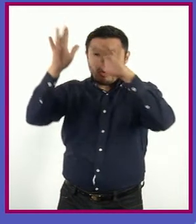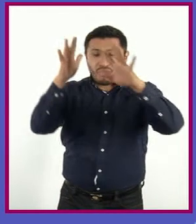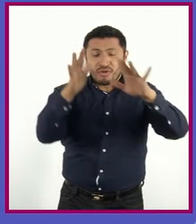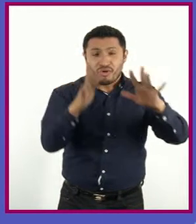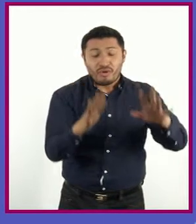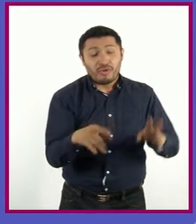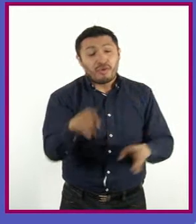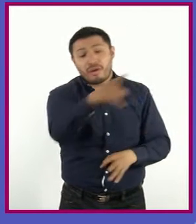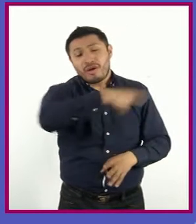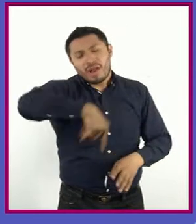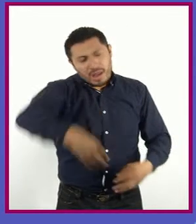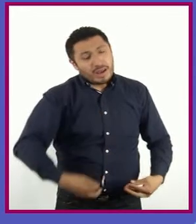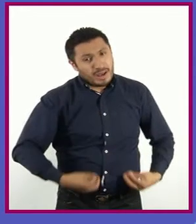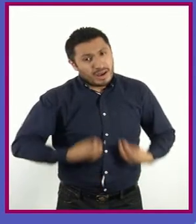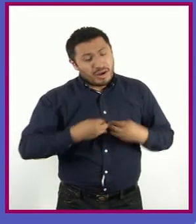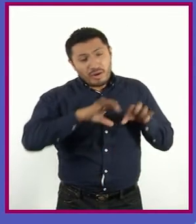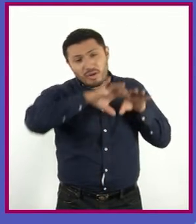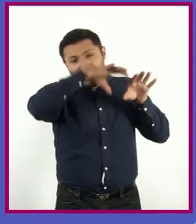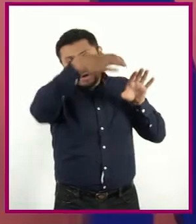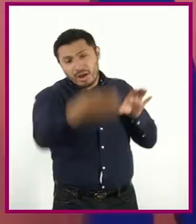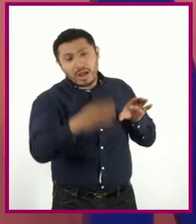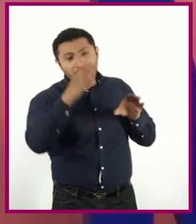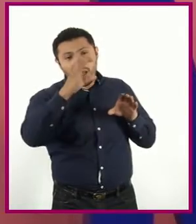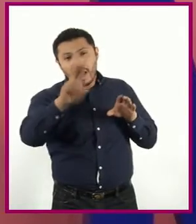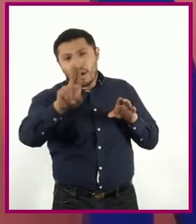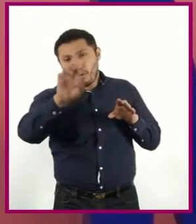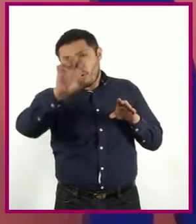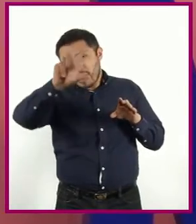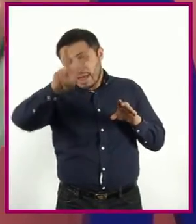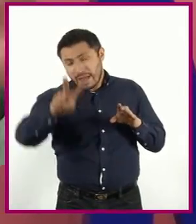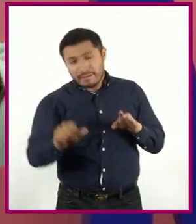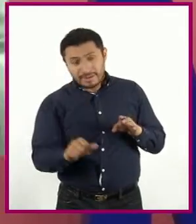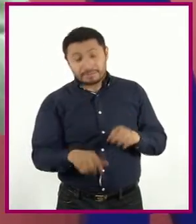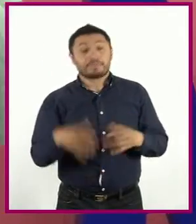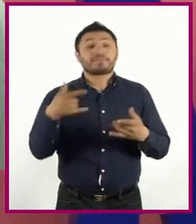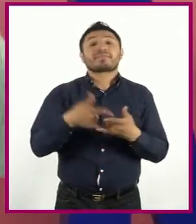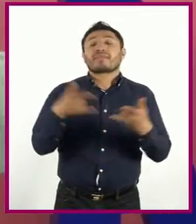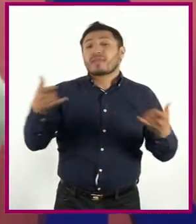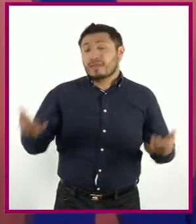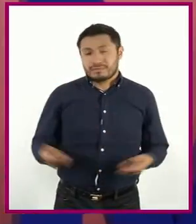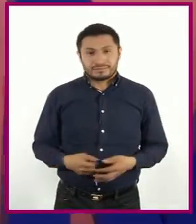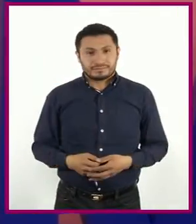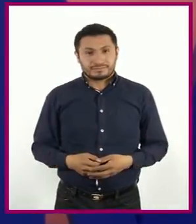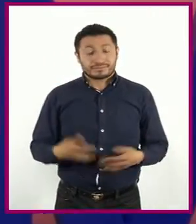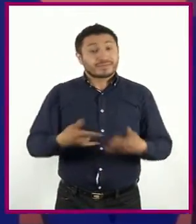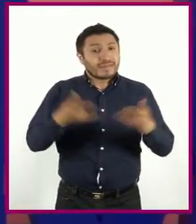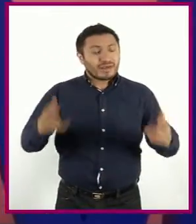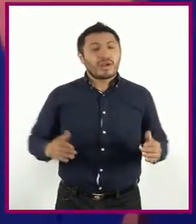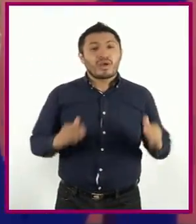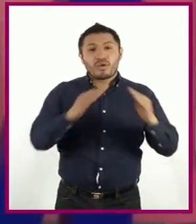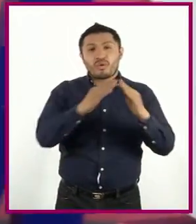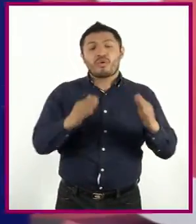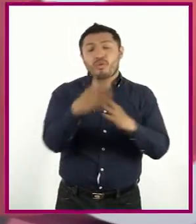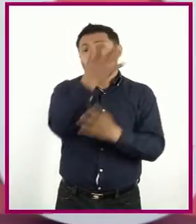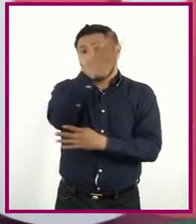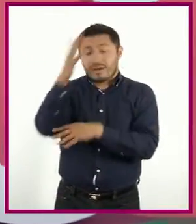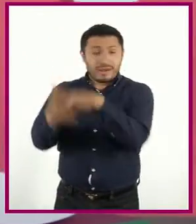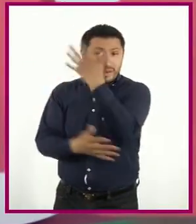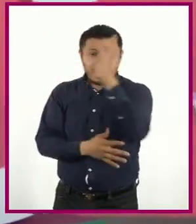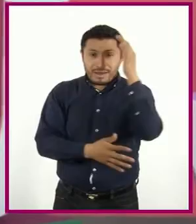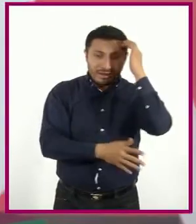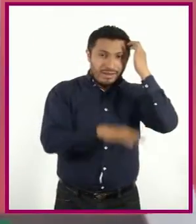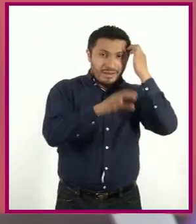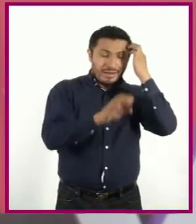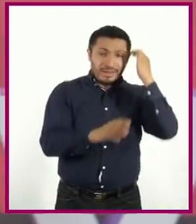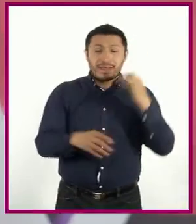donde todos ellos habitaban. Esta historia se desarrolla en las colinas de la selva del Seoni y a orillas